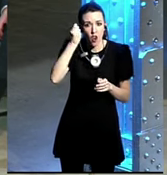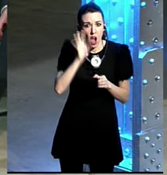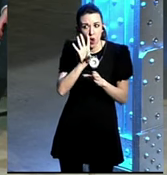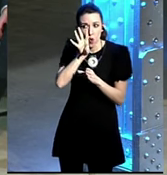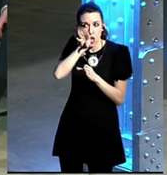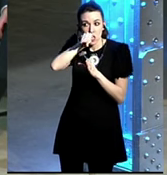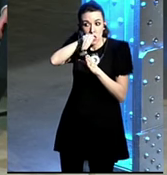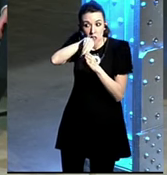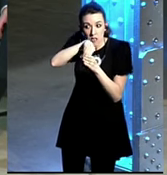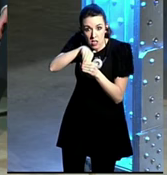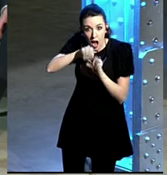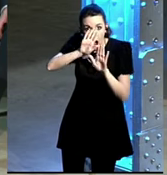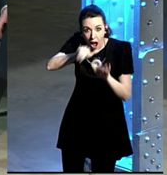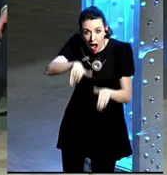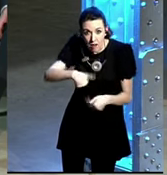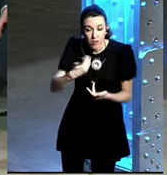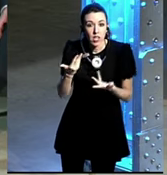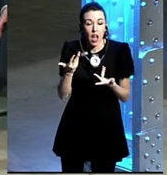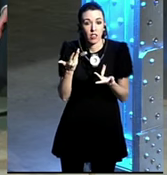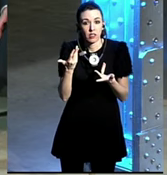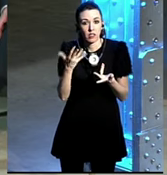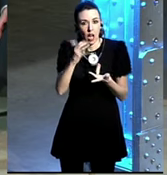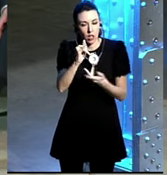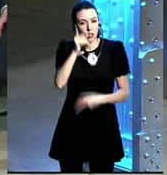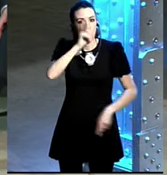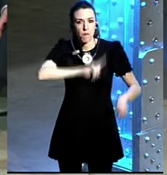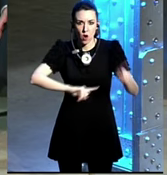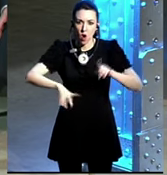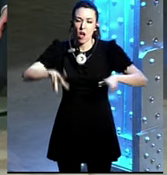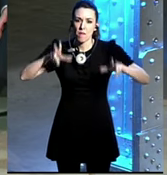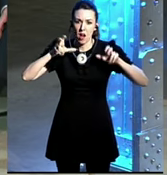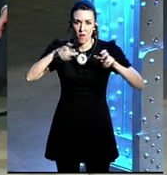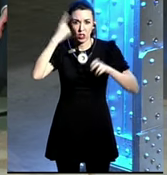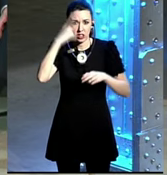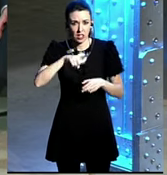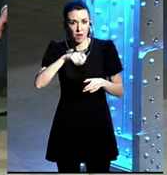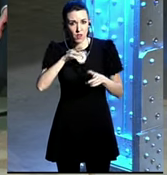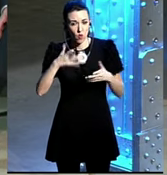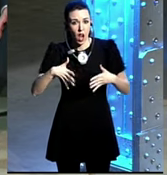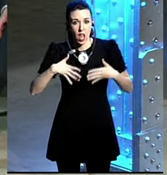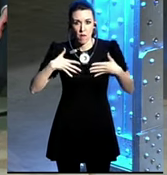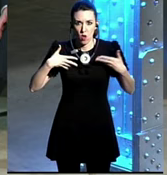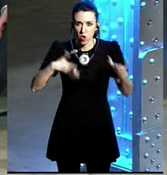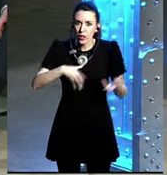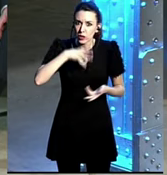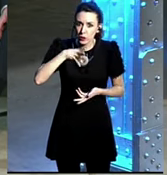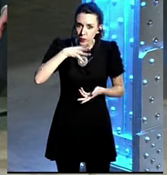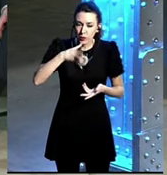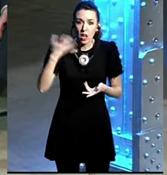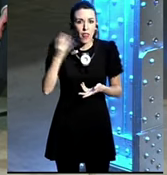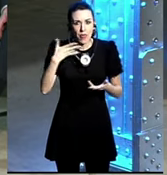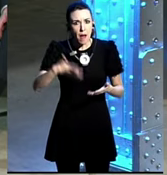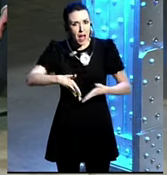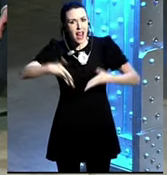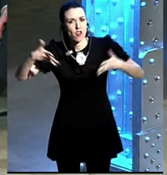encajar, al final tendremos un problema enorme sabiendo que nuestro espectro de emociones es enorme y tiene que